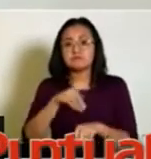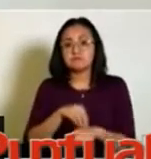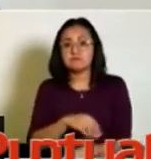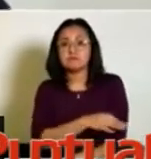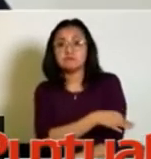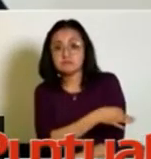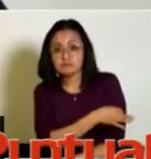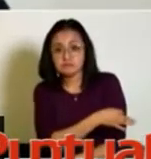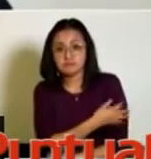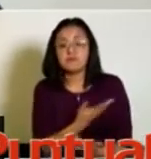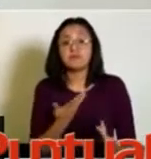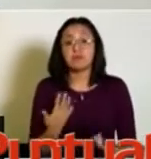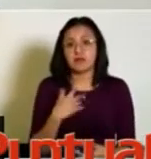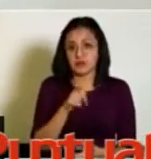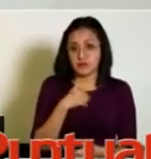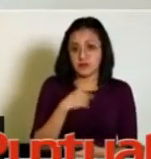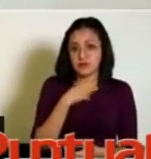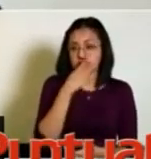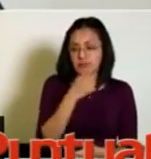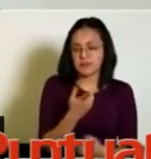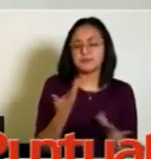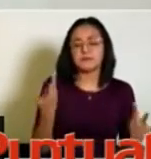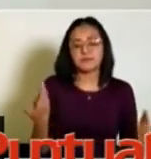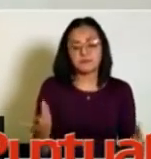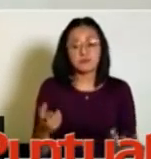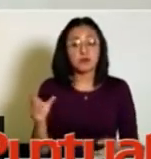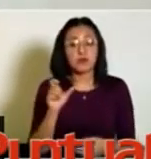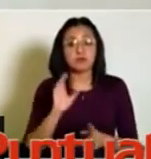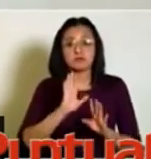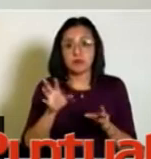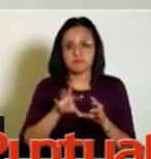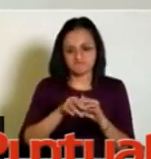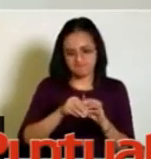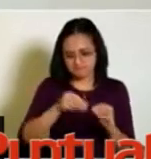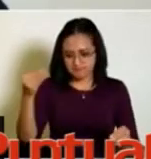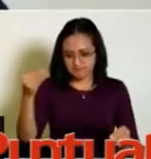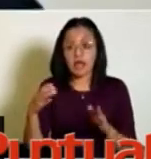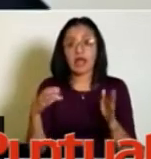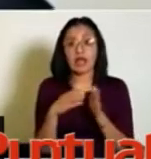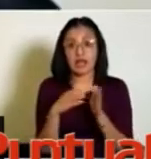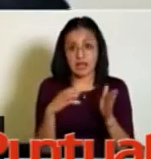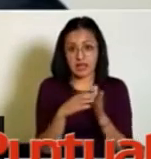misma. Comentarles que una vez abierta la caja